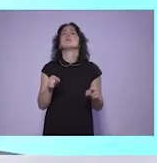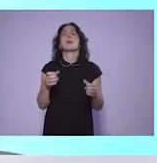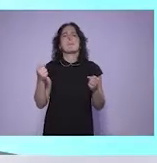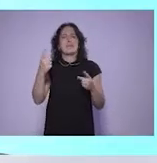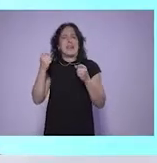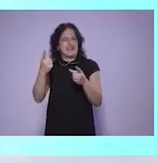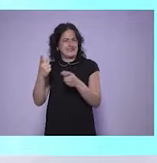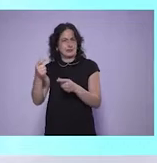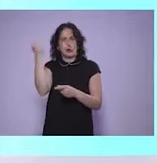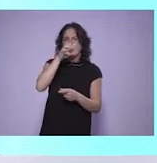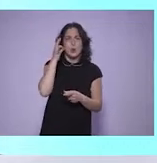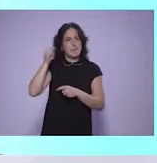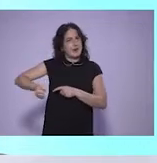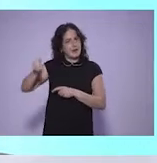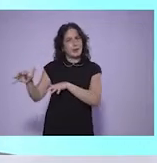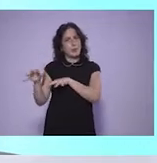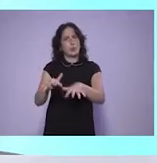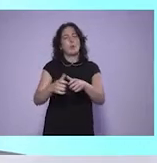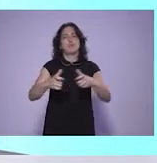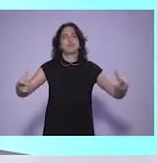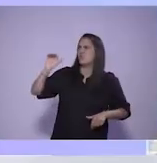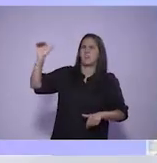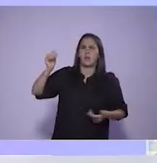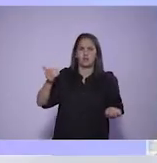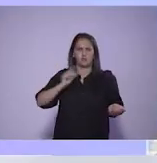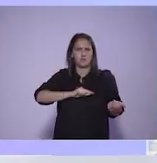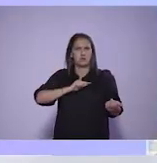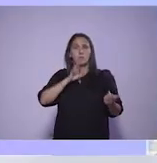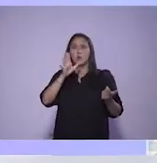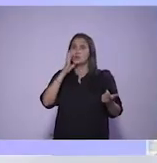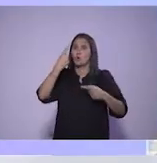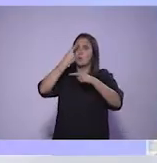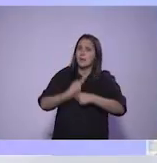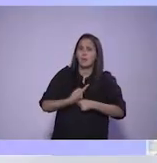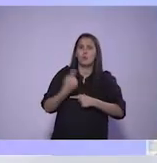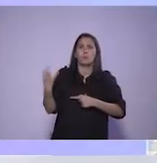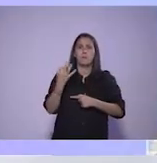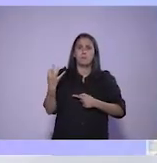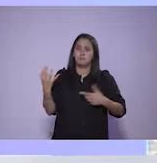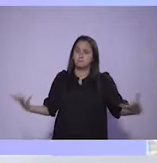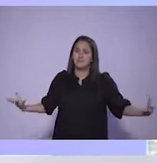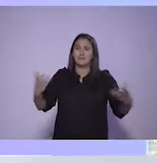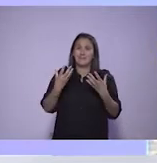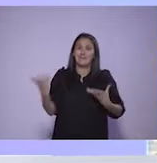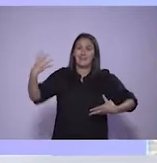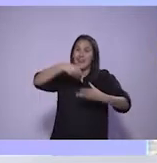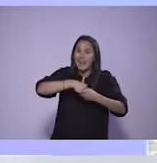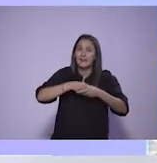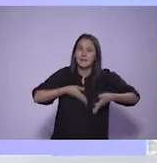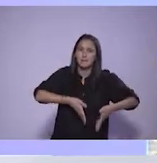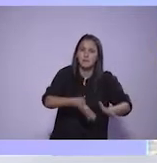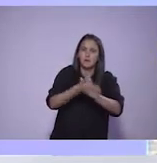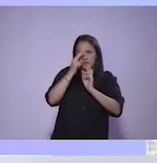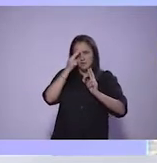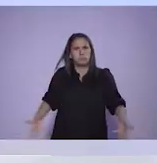peregrinos e de peregrinas favorecendo o crecemento económico e empresarial. Temos a obriga de integrar o camiño e de facer un camiño respetuoso con